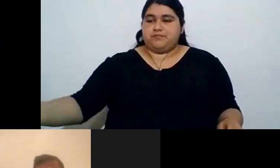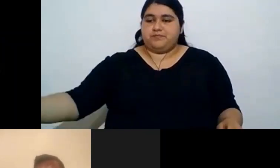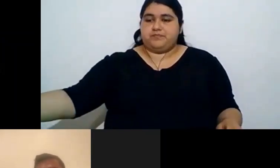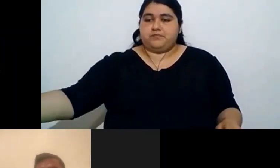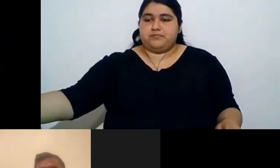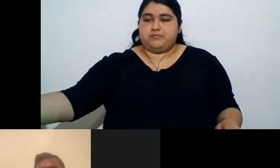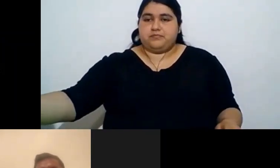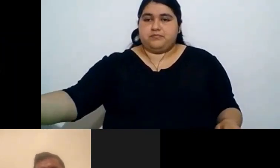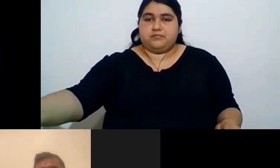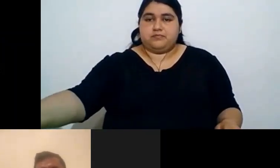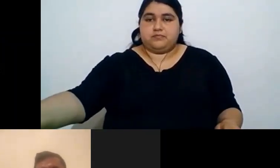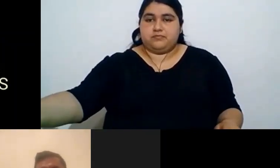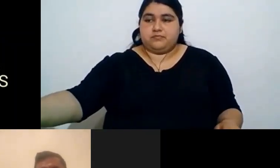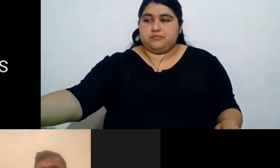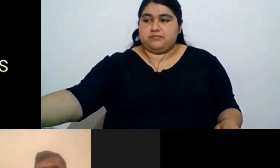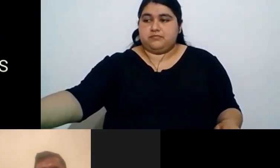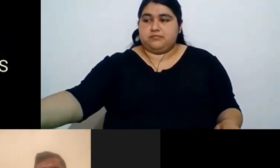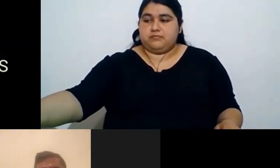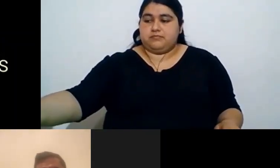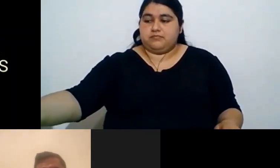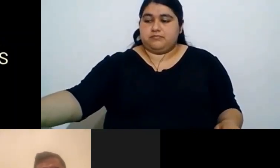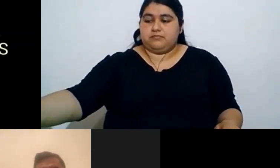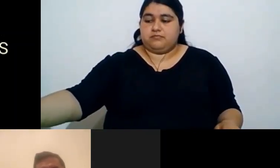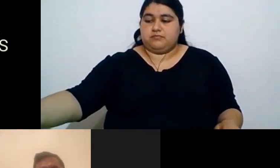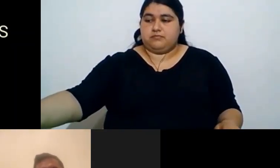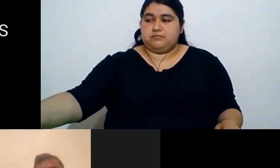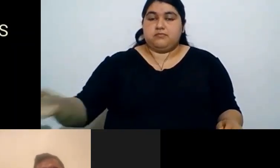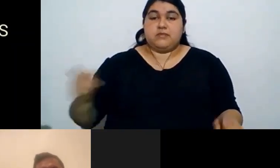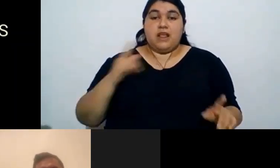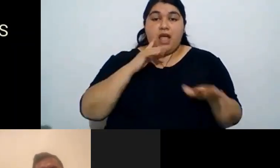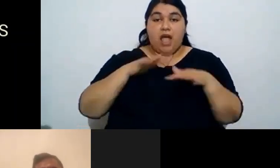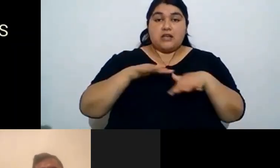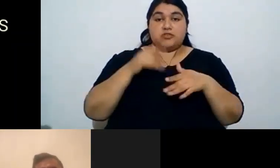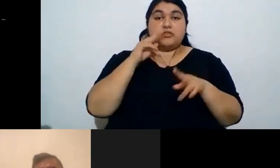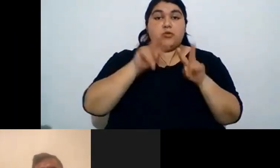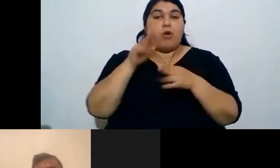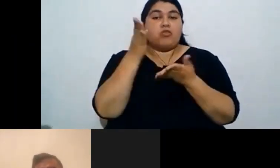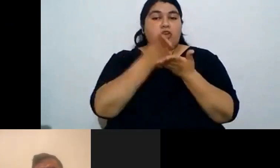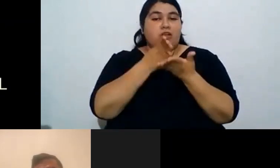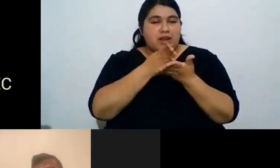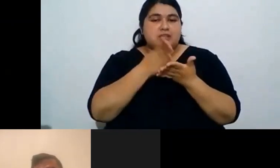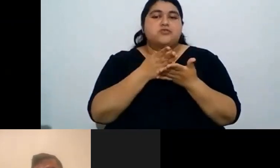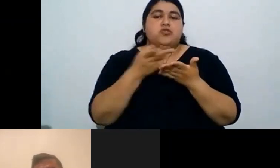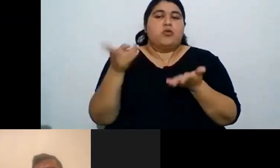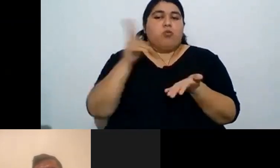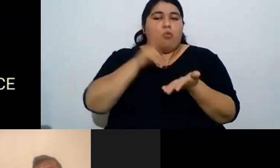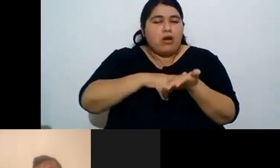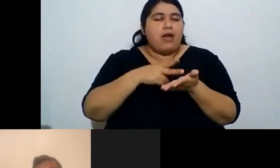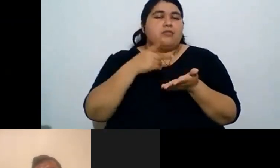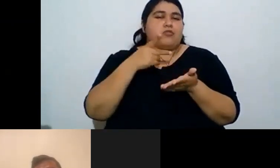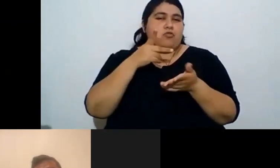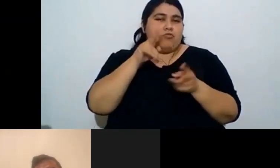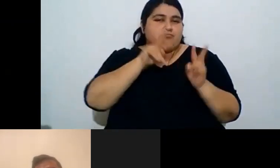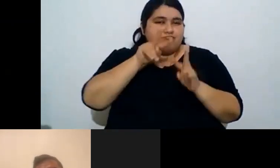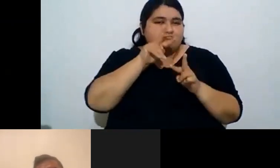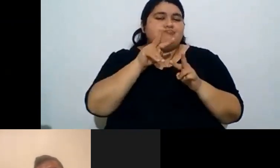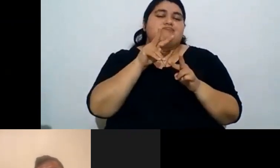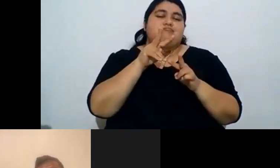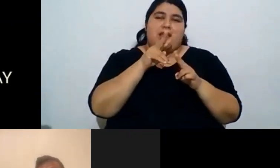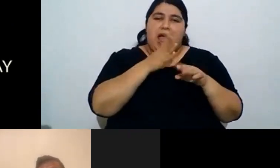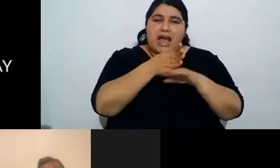ya, estamos también en esas acciones en búsqueda de los derechos y la reivindicación y la exigibilidad. Pero hay algo